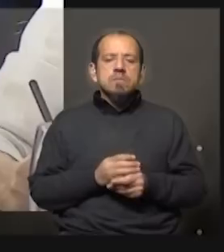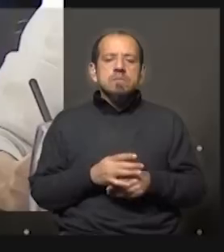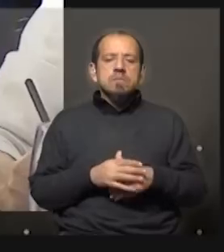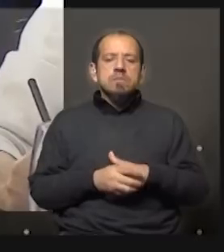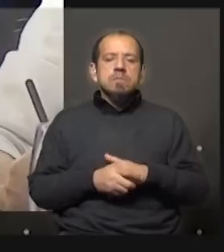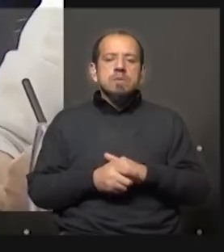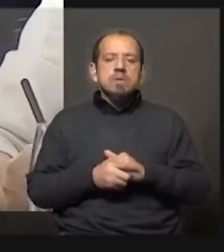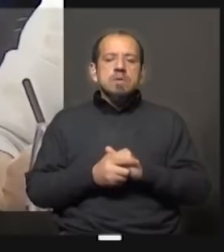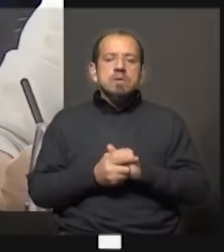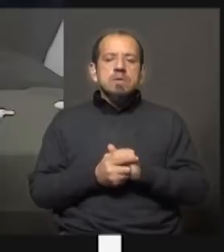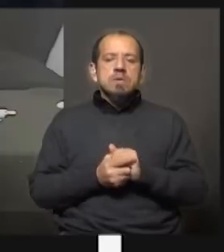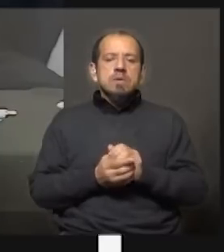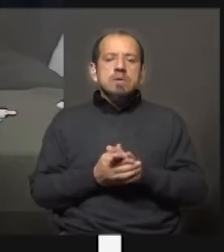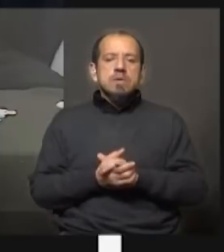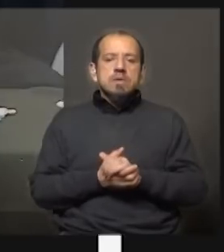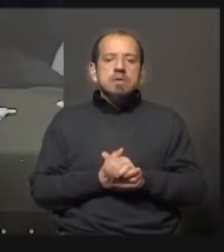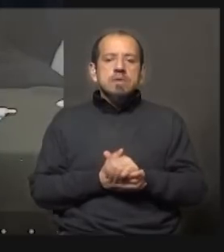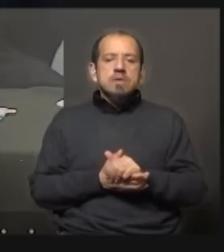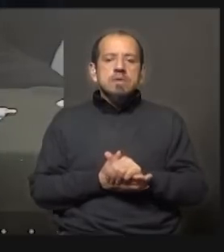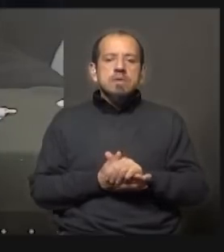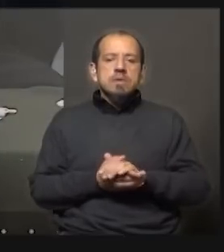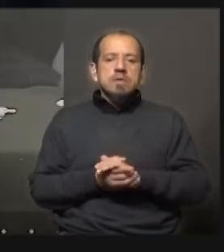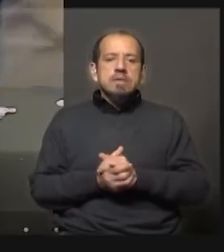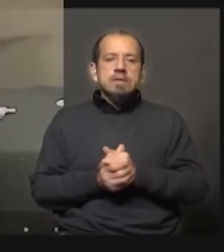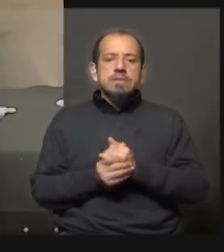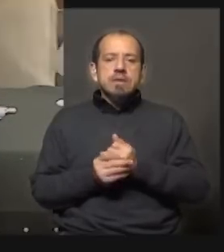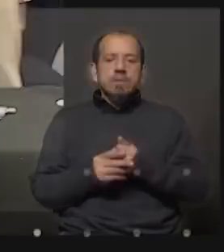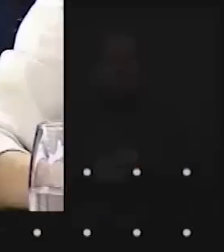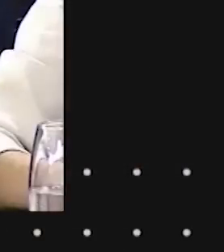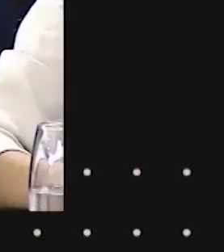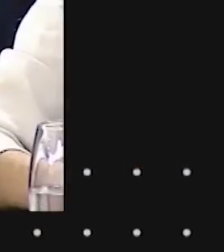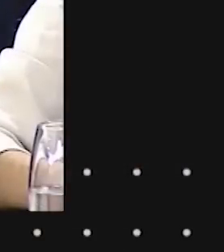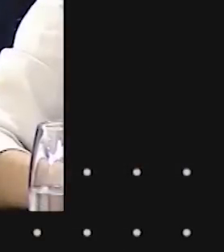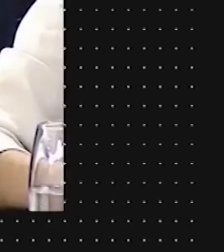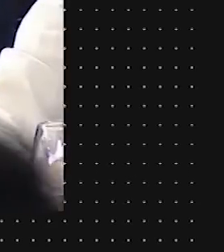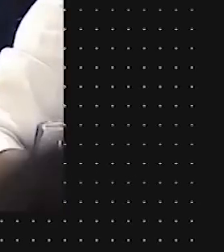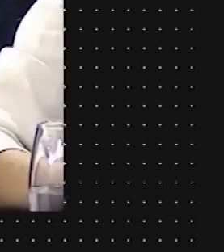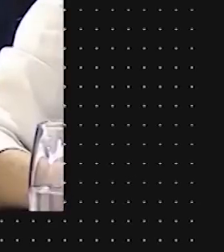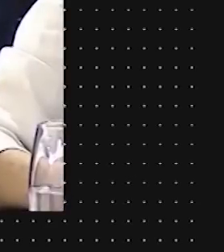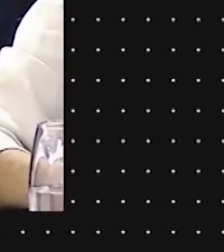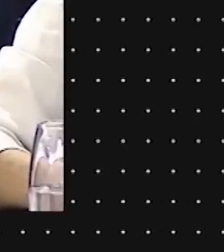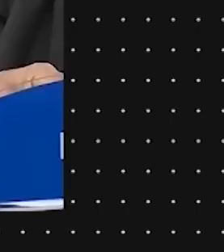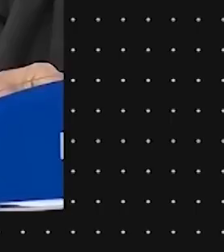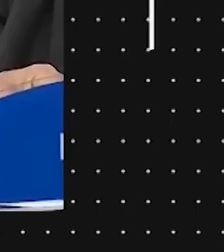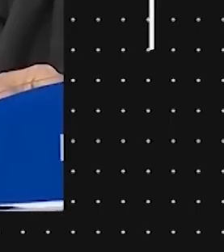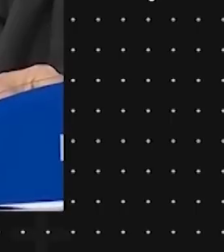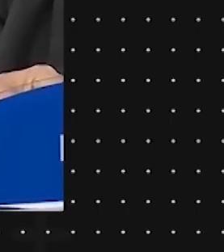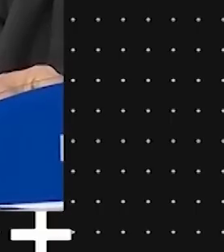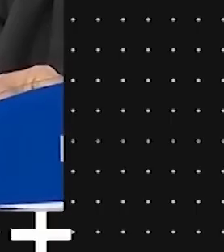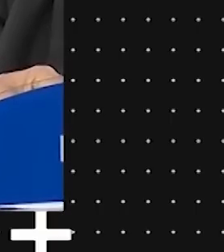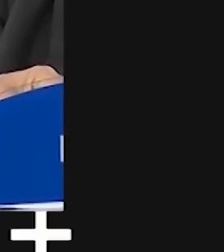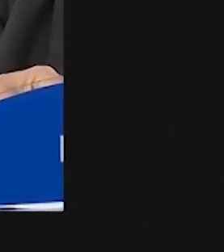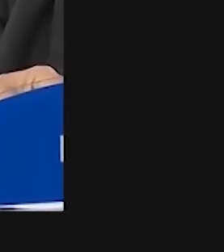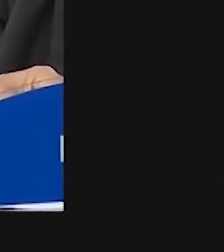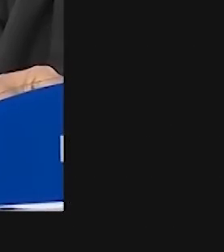laburo el presidente Lula la mayor de la suerte y sé que va a poner empeño en finalizar el acuerdo con la Unión